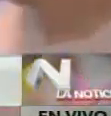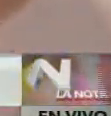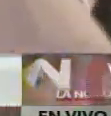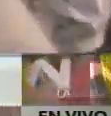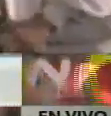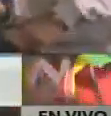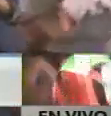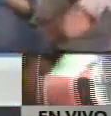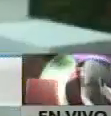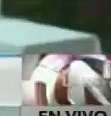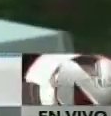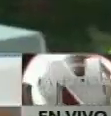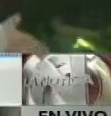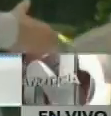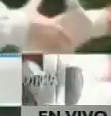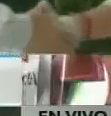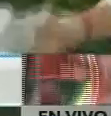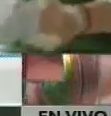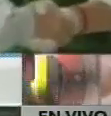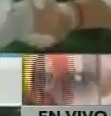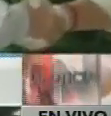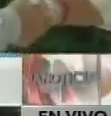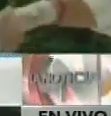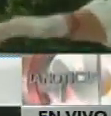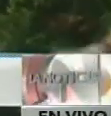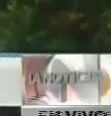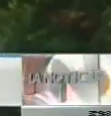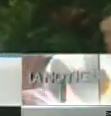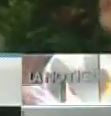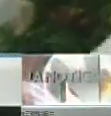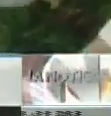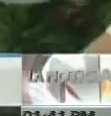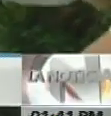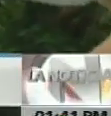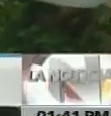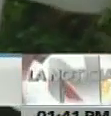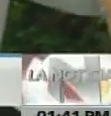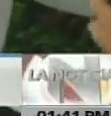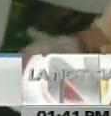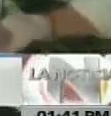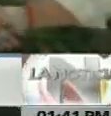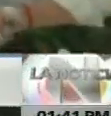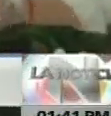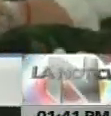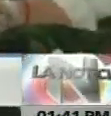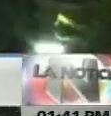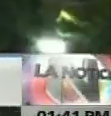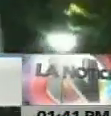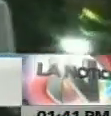logró llegar al convencimiento. Primero que las tropas que se habían impuesto